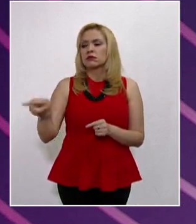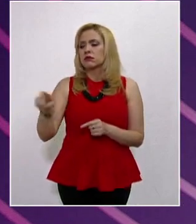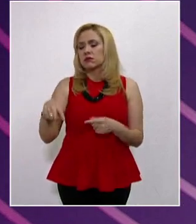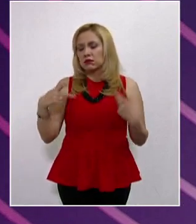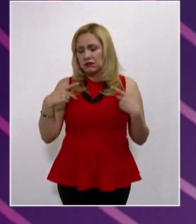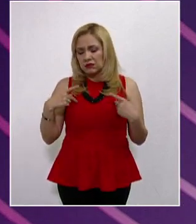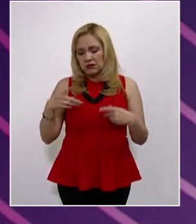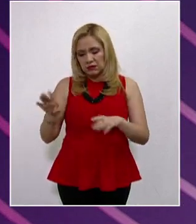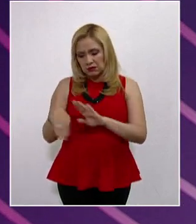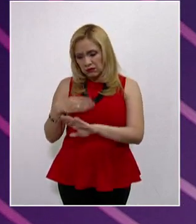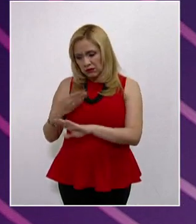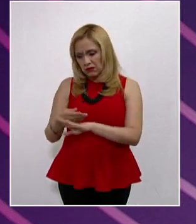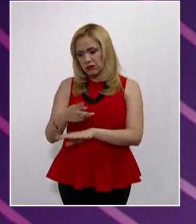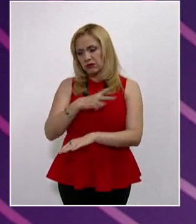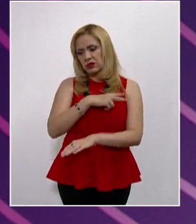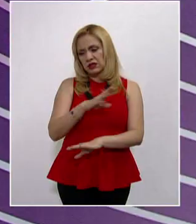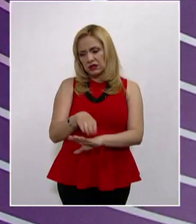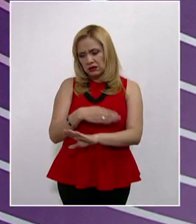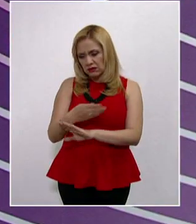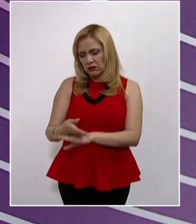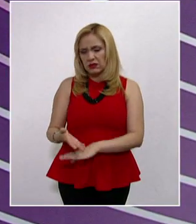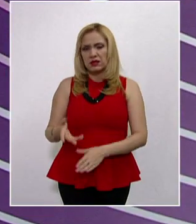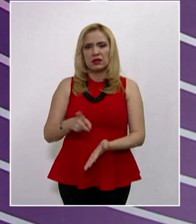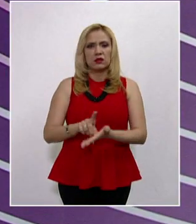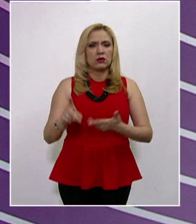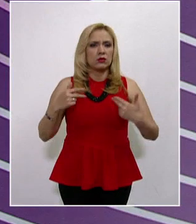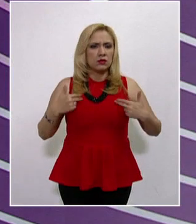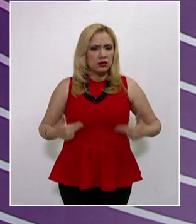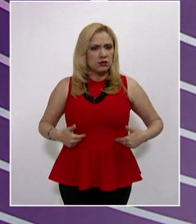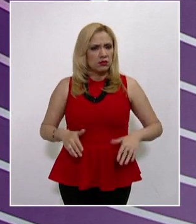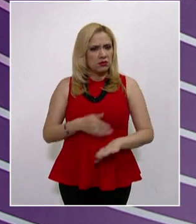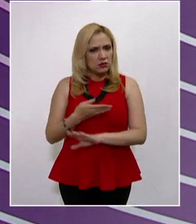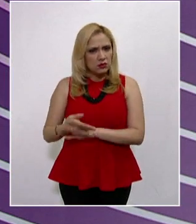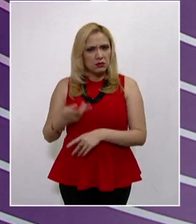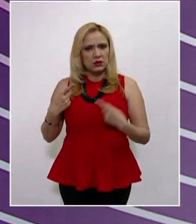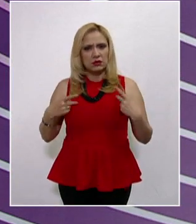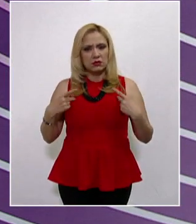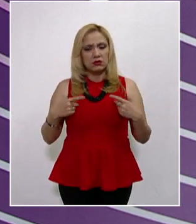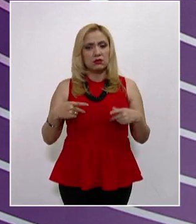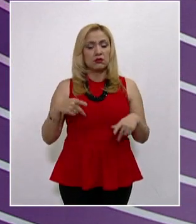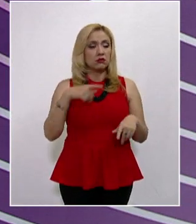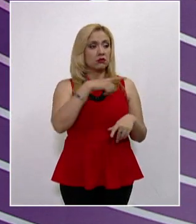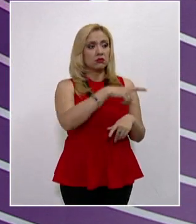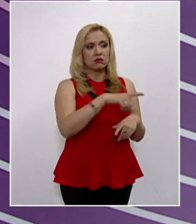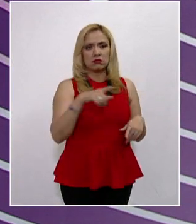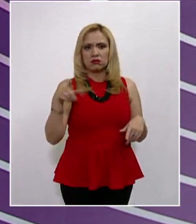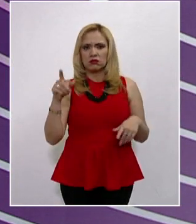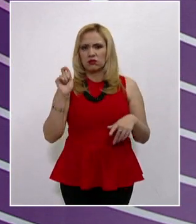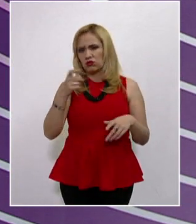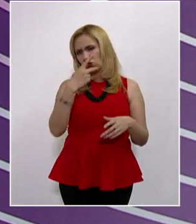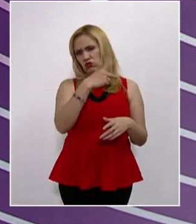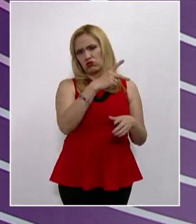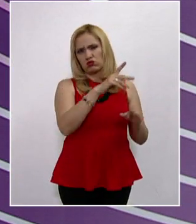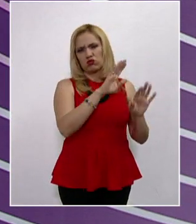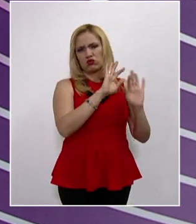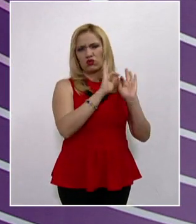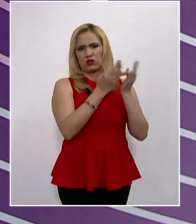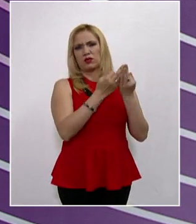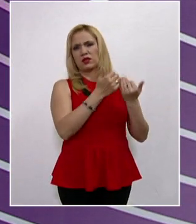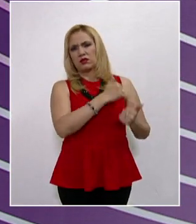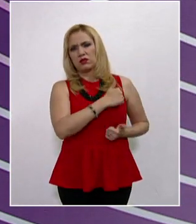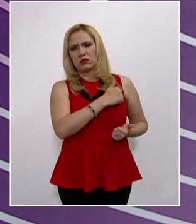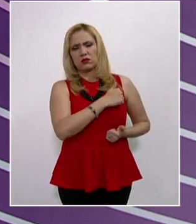civiles, a violaciones a derechos humanos y que no tenga relación con la disciplina militar, no hace que lo que ya se